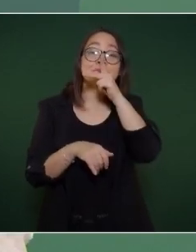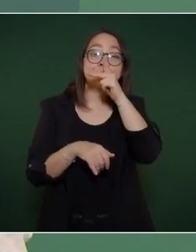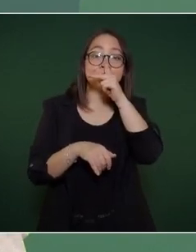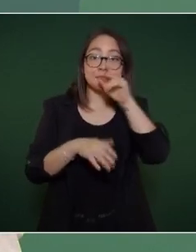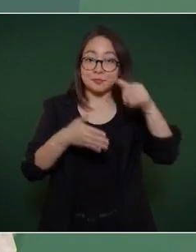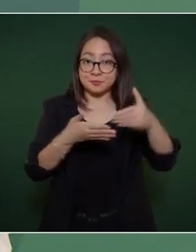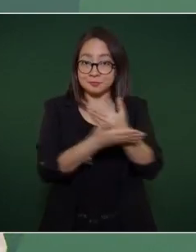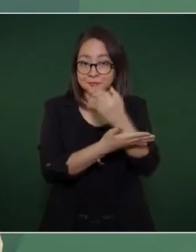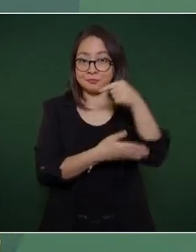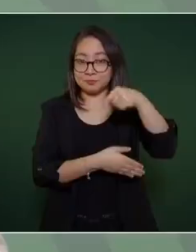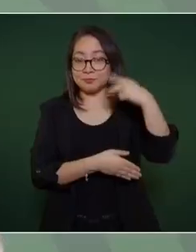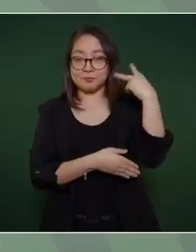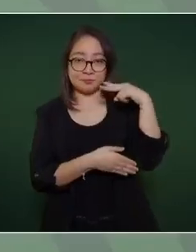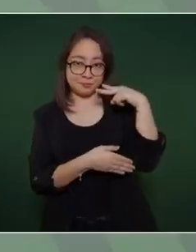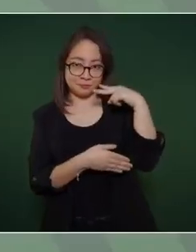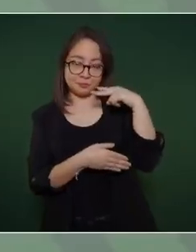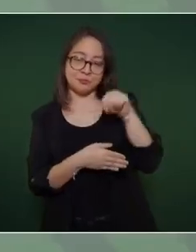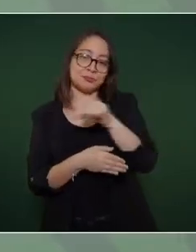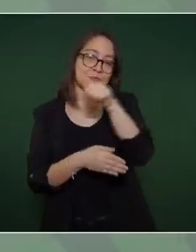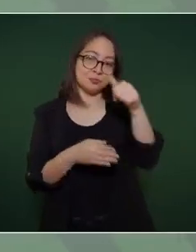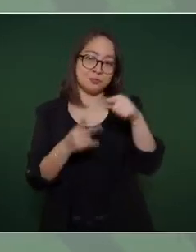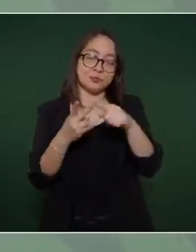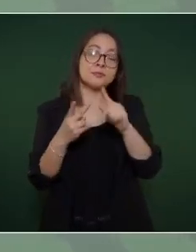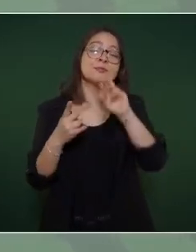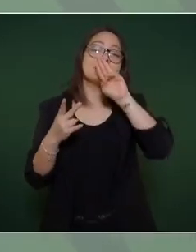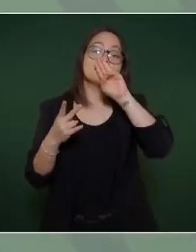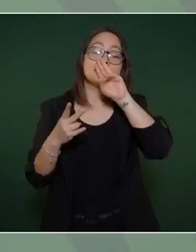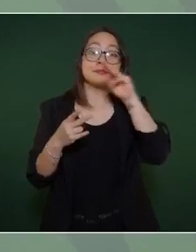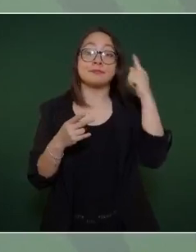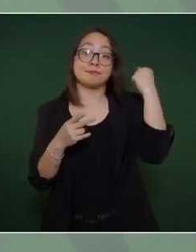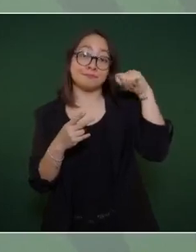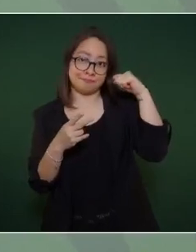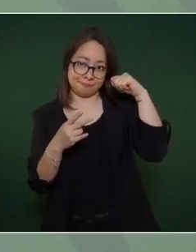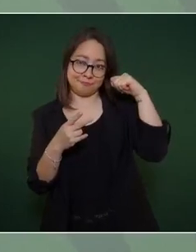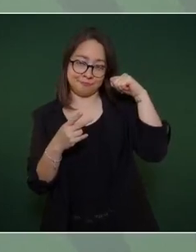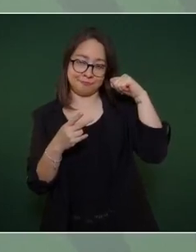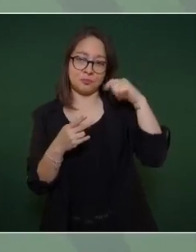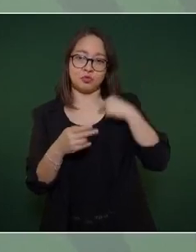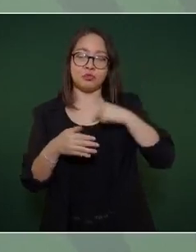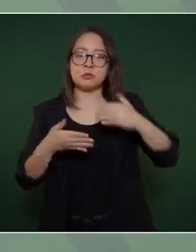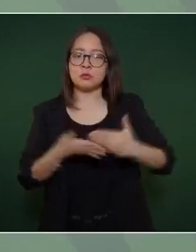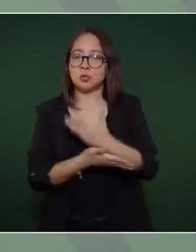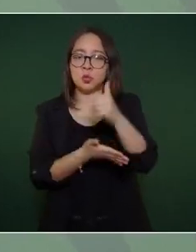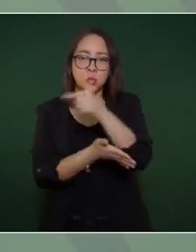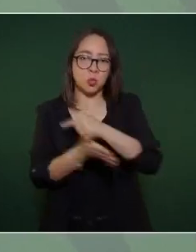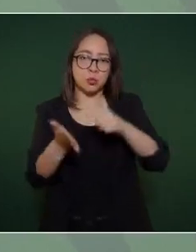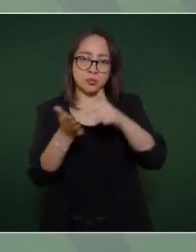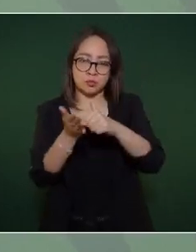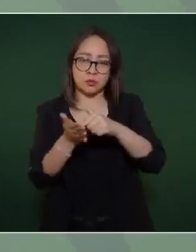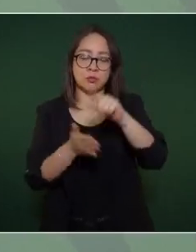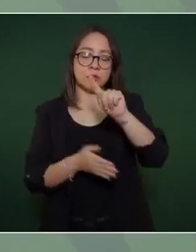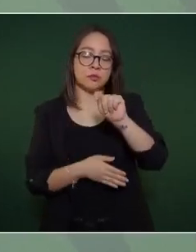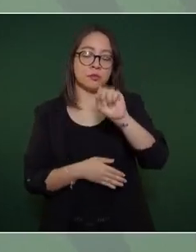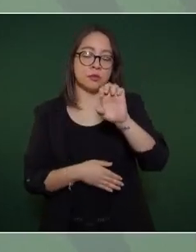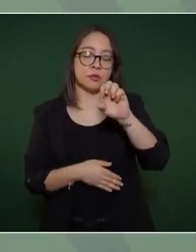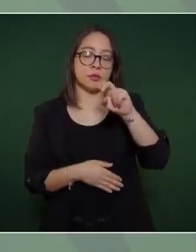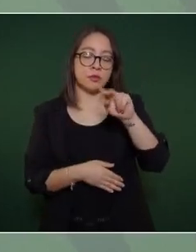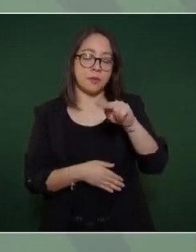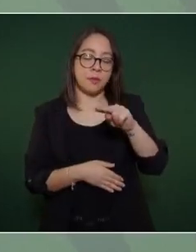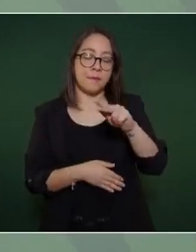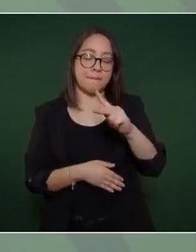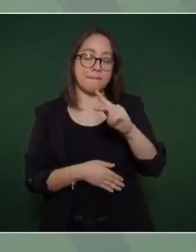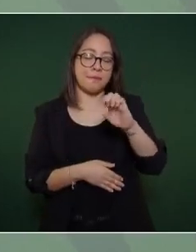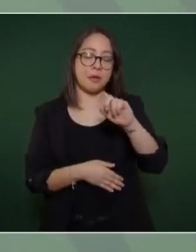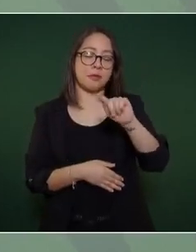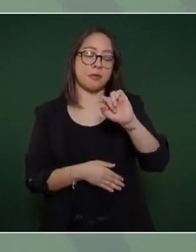tabasqueña. Yo nací en Tepetitán, Macuspana, Tabasco,